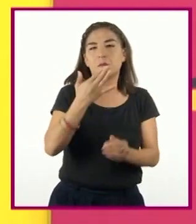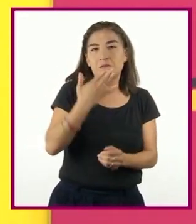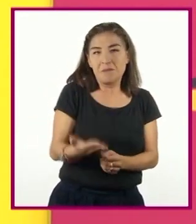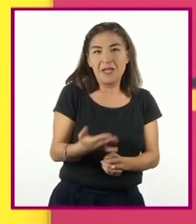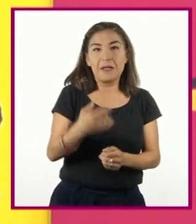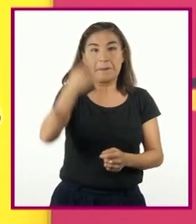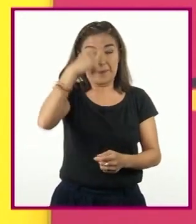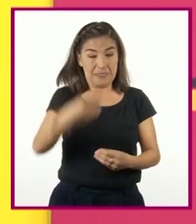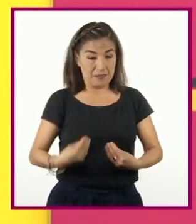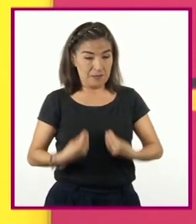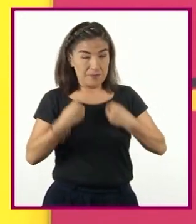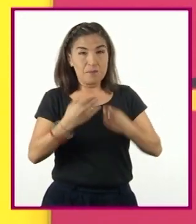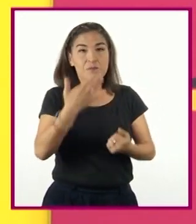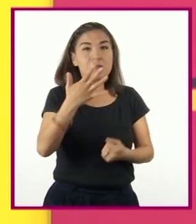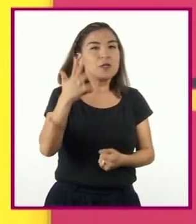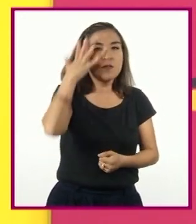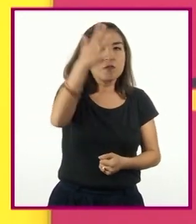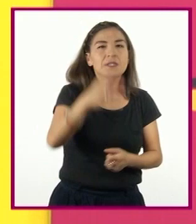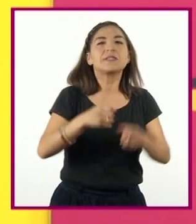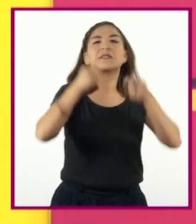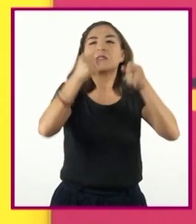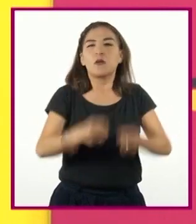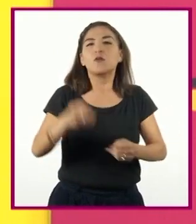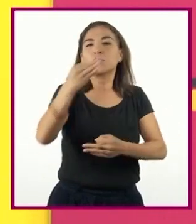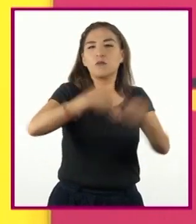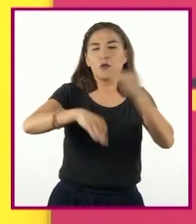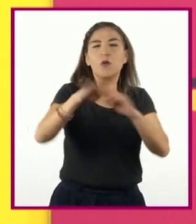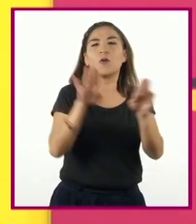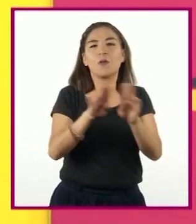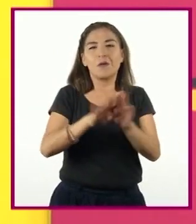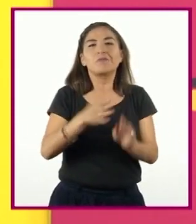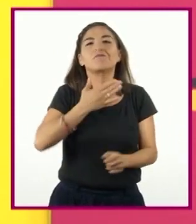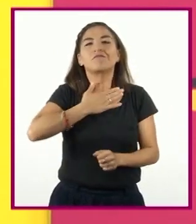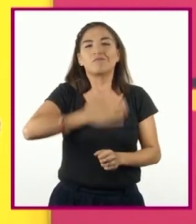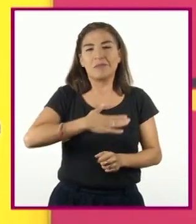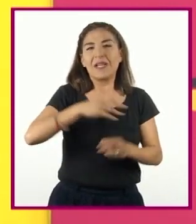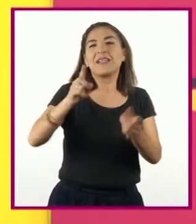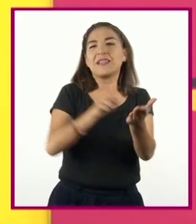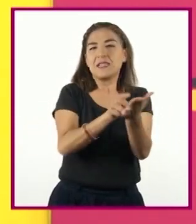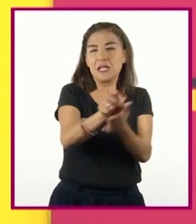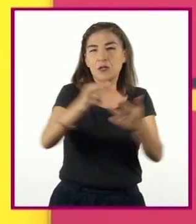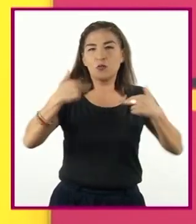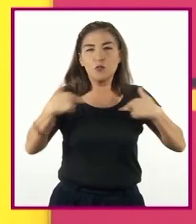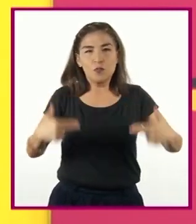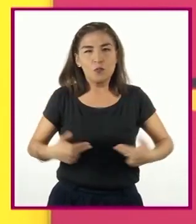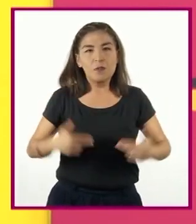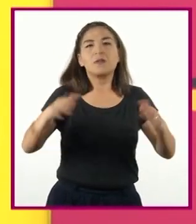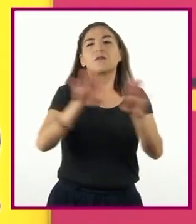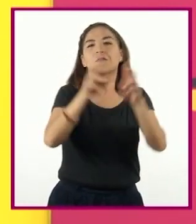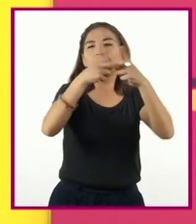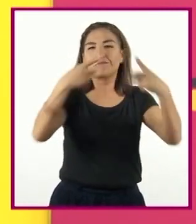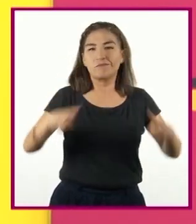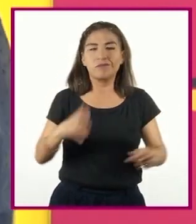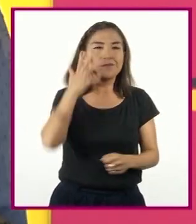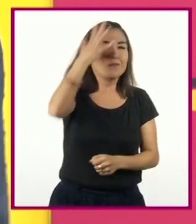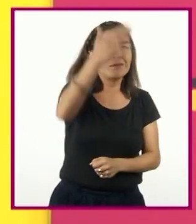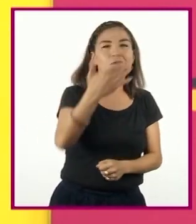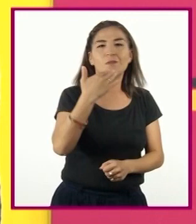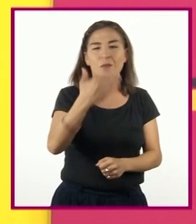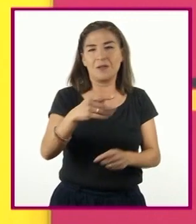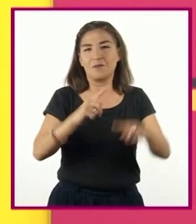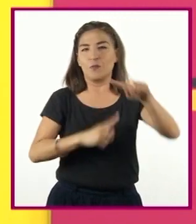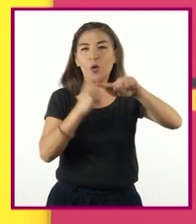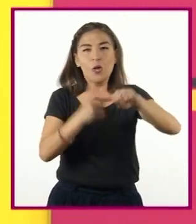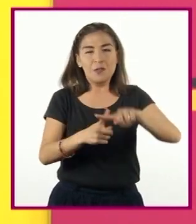de bienestar que le garantice a la población gozar de los derechos humanos y un desarrollo pleno. La desigualdad